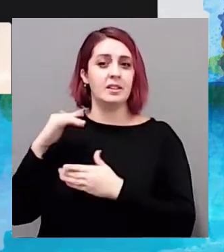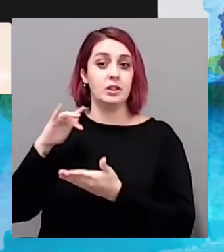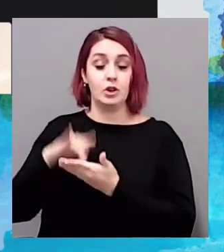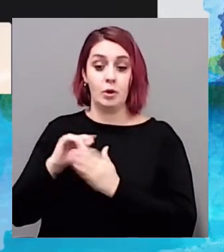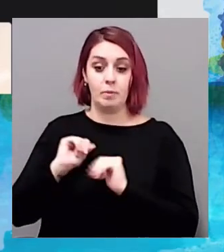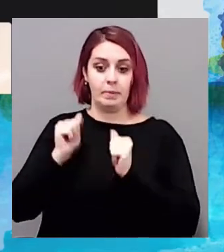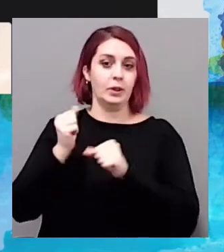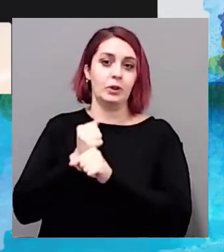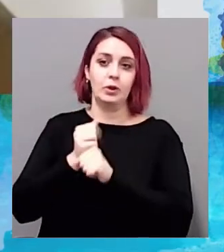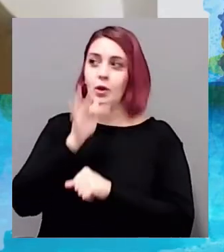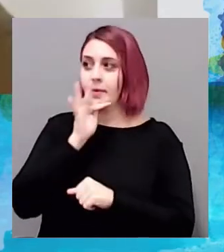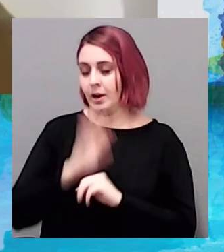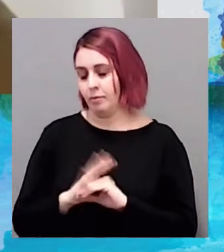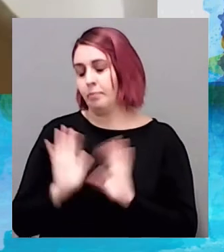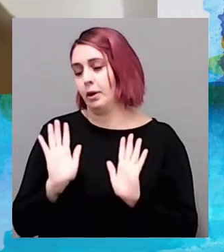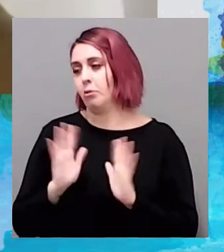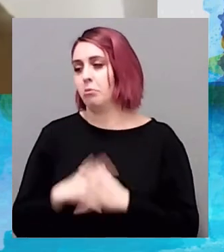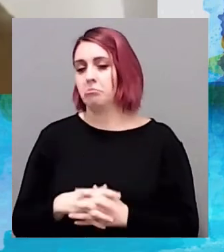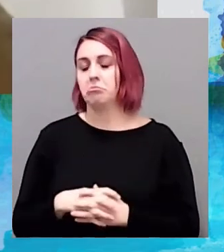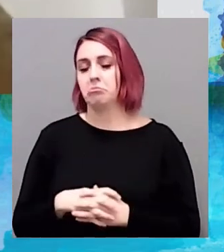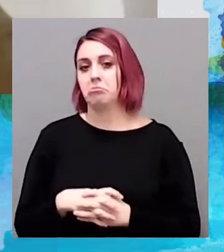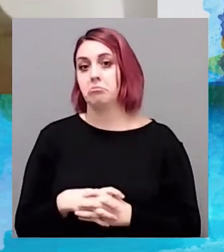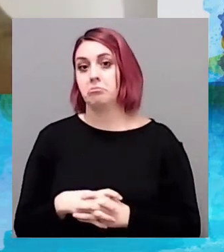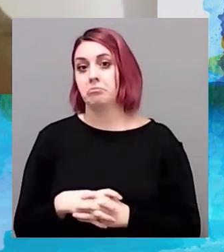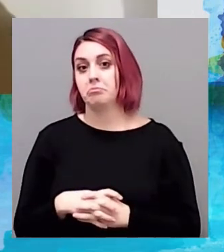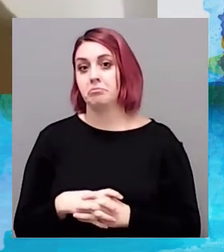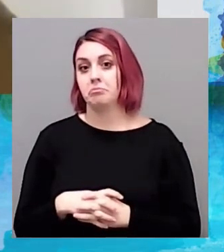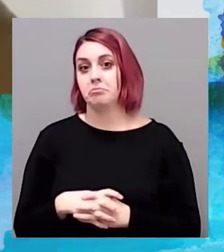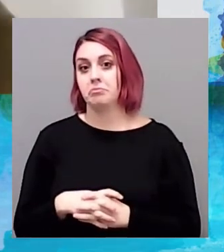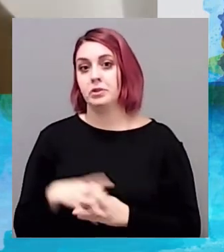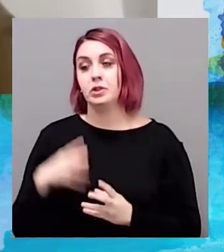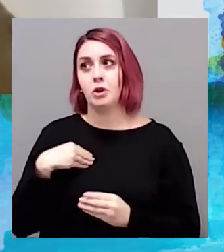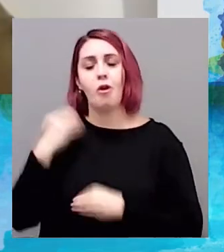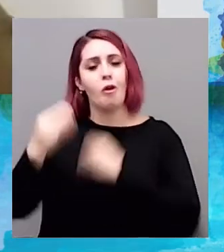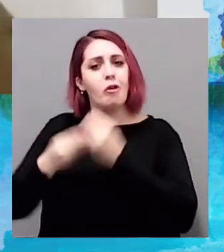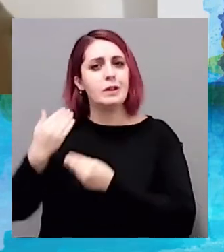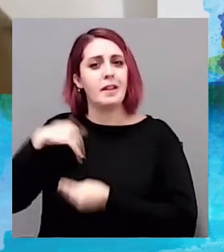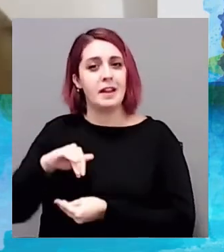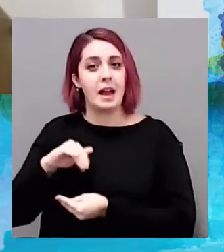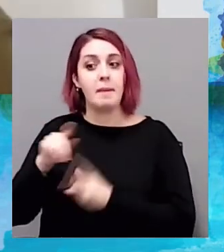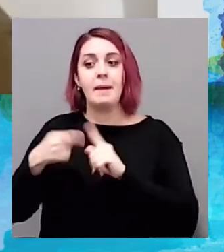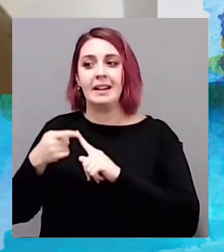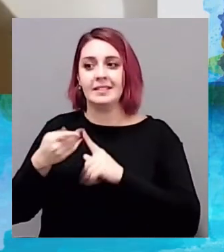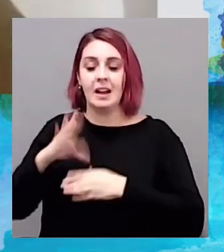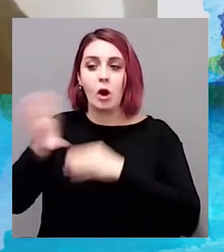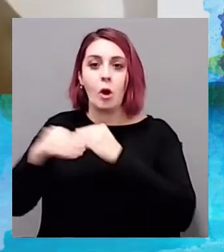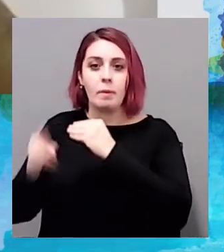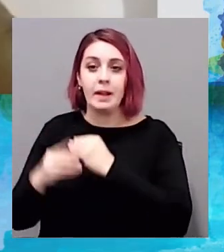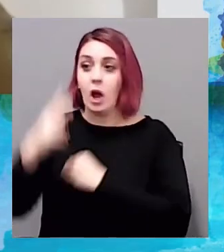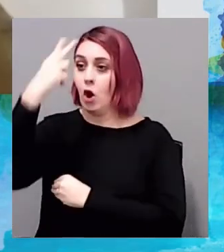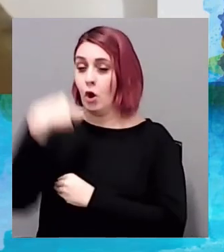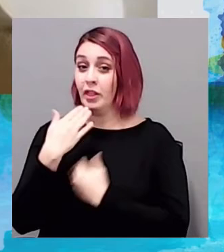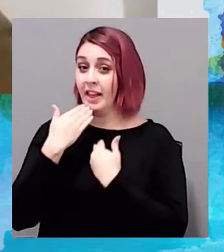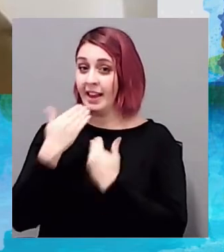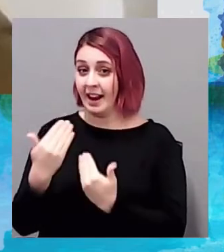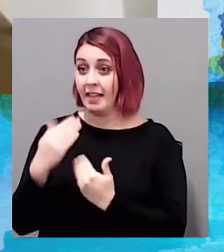trabajando, pero sí que he podido utilizarla y complementarla con la ONCE en la Comunidad